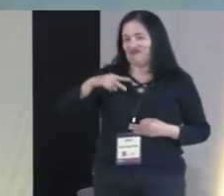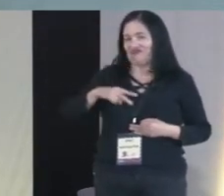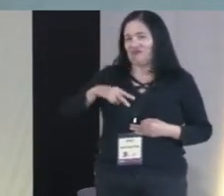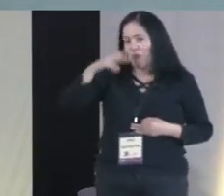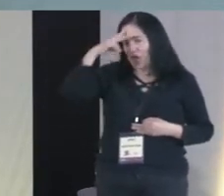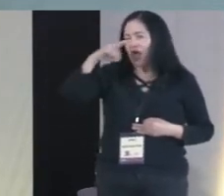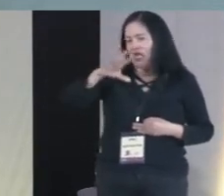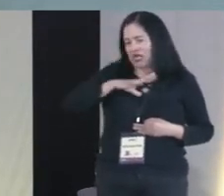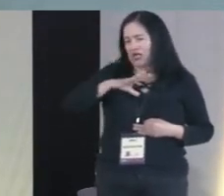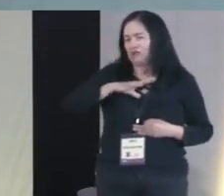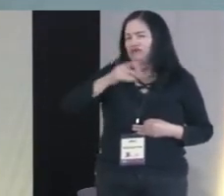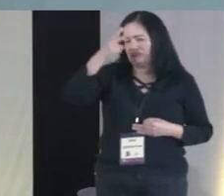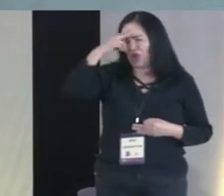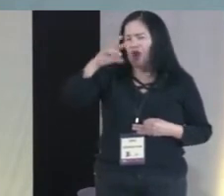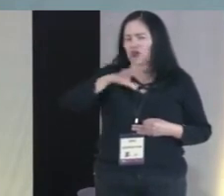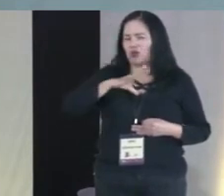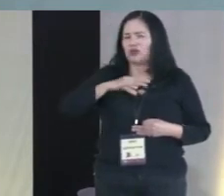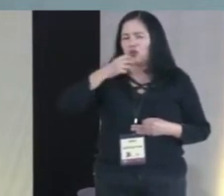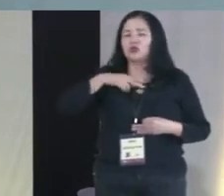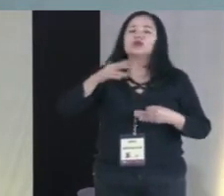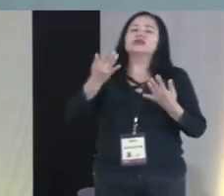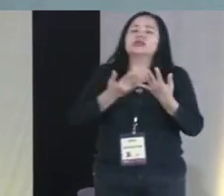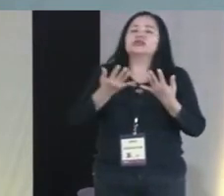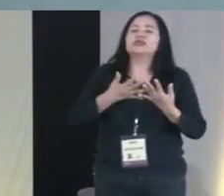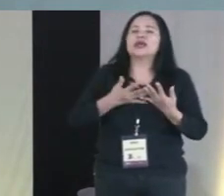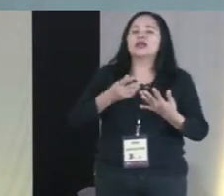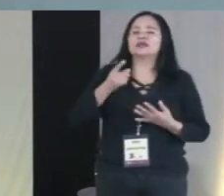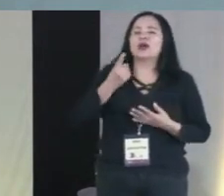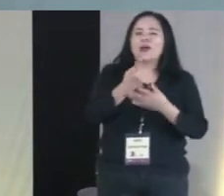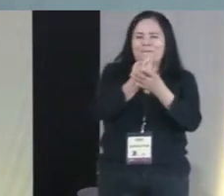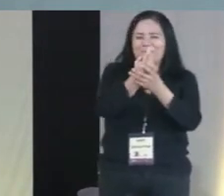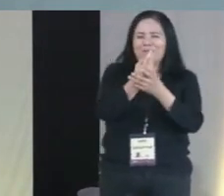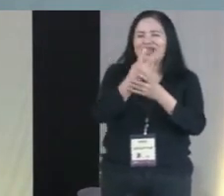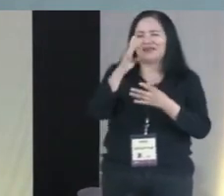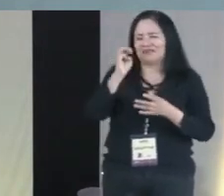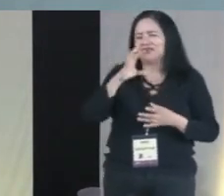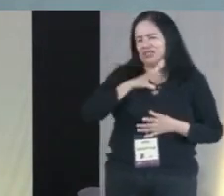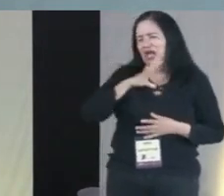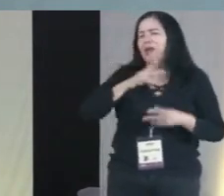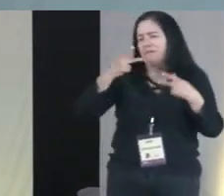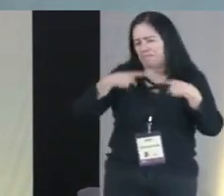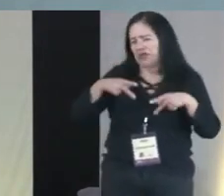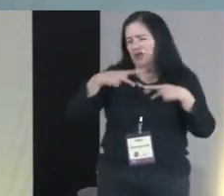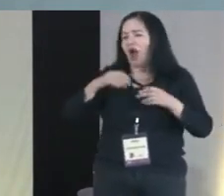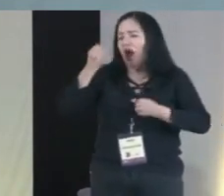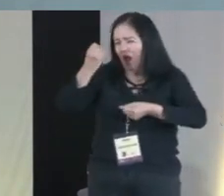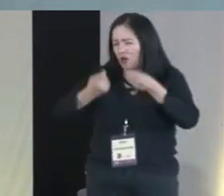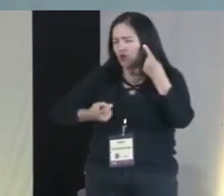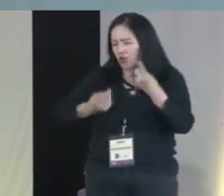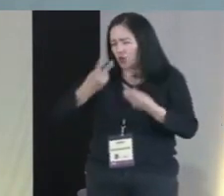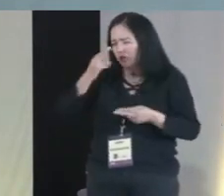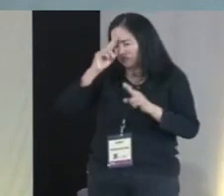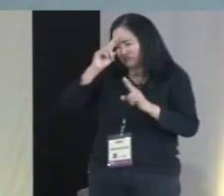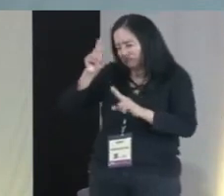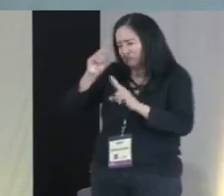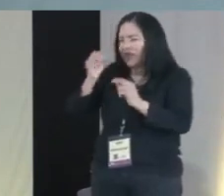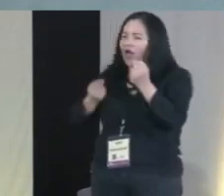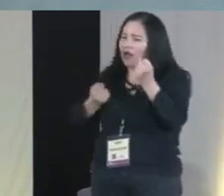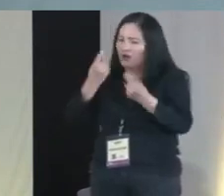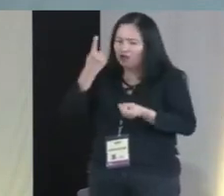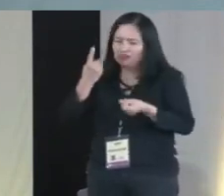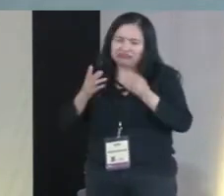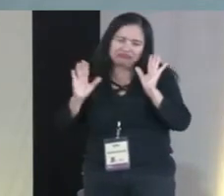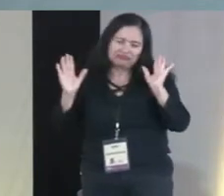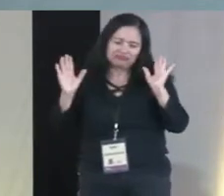veladoras a San Hernán Cortés. Siempre la ha habido, desde Lucas Alamán hasta Enrique Krause, que es